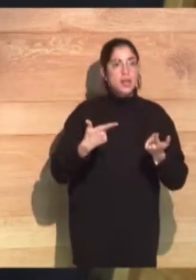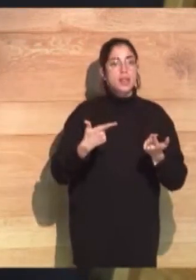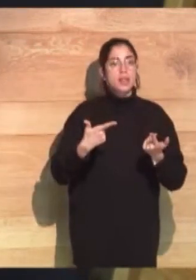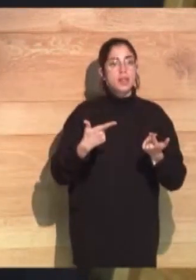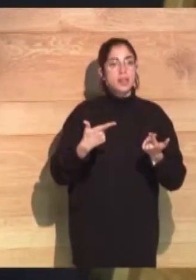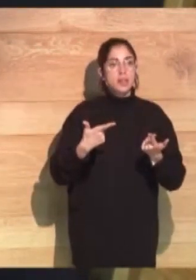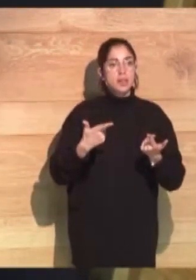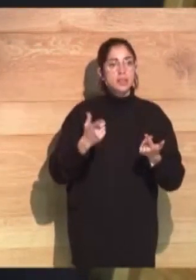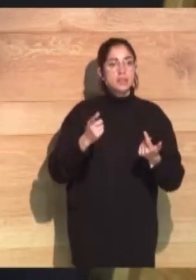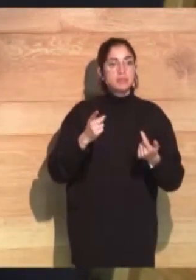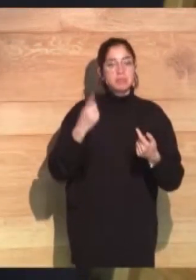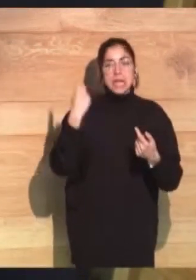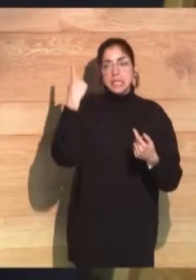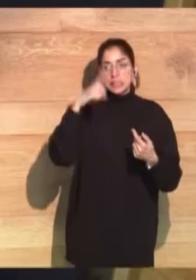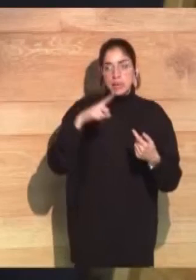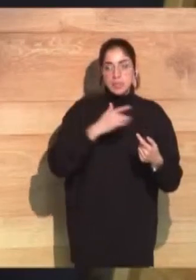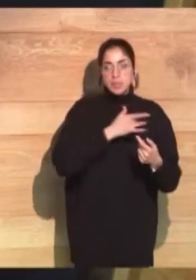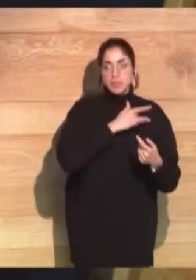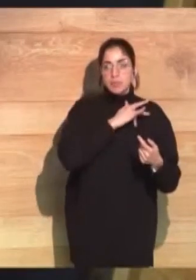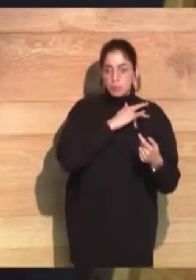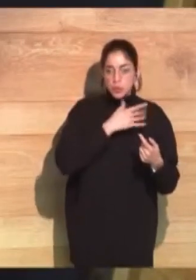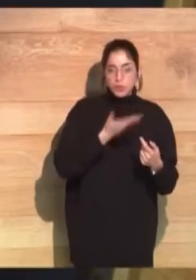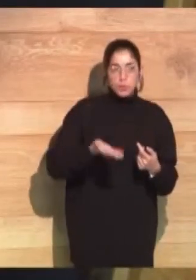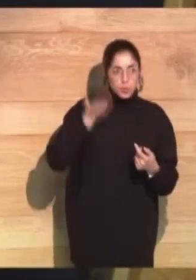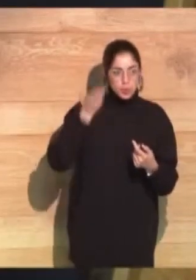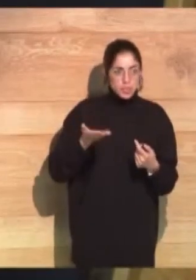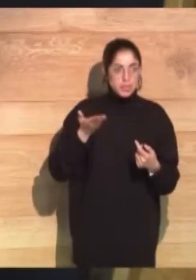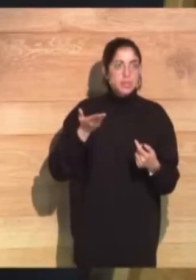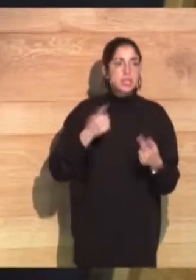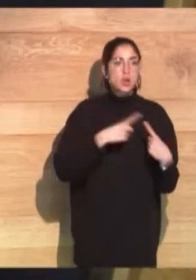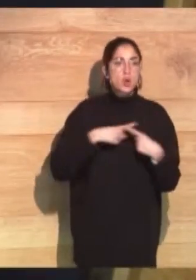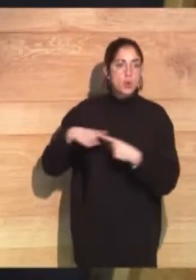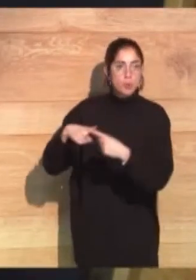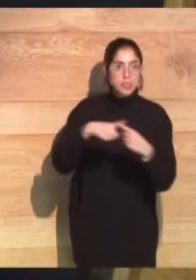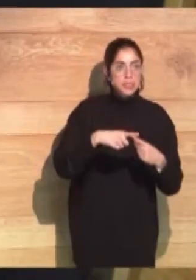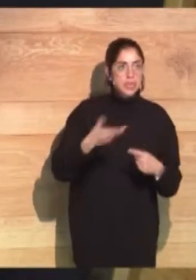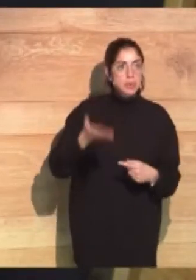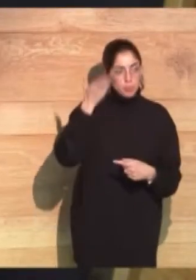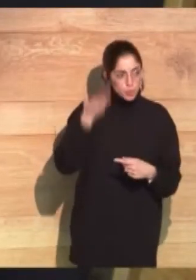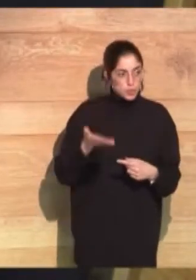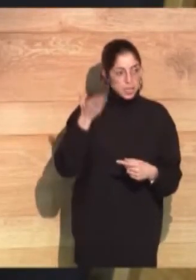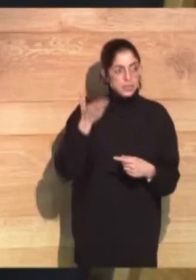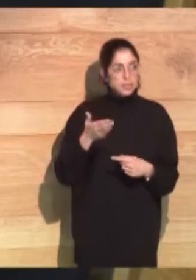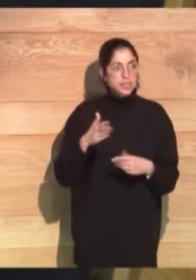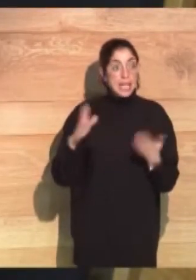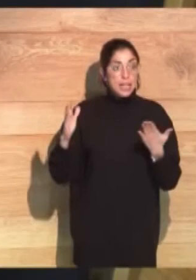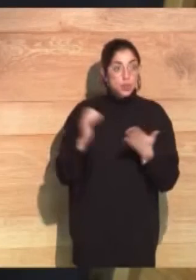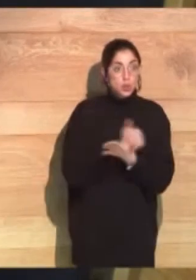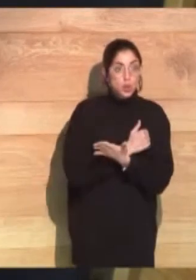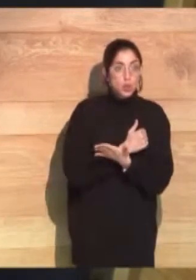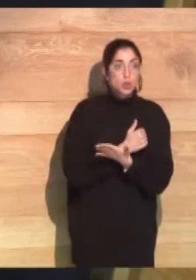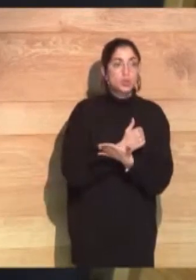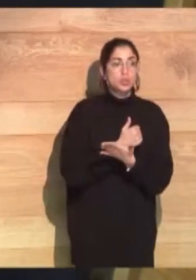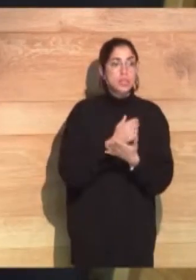saben lo importante que es el amor, lo importante que es compartir. Y todos, el planeta entero, se